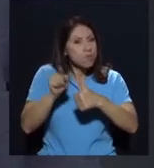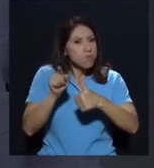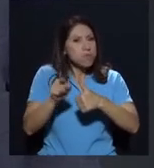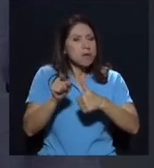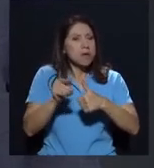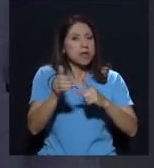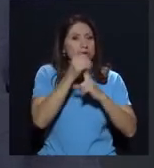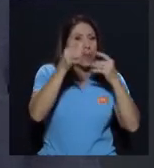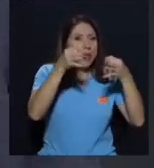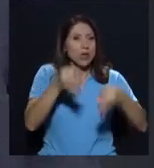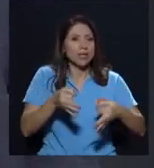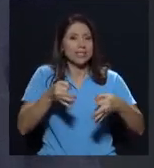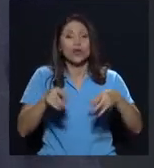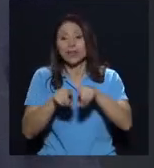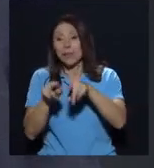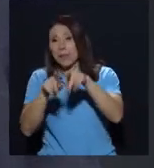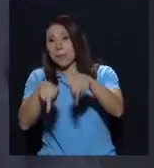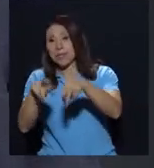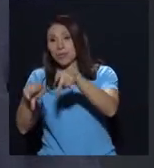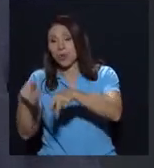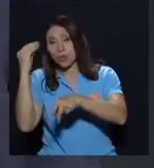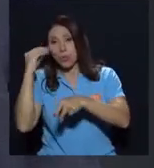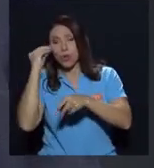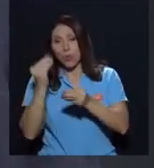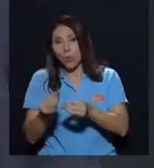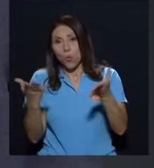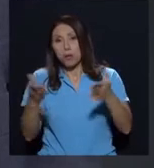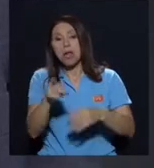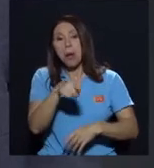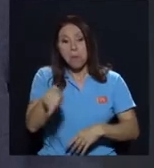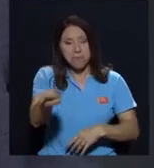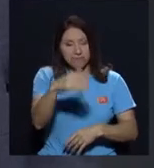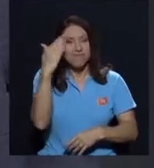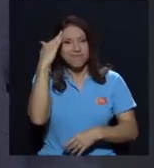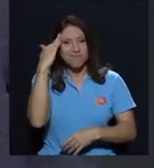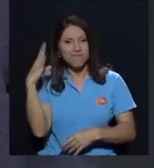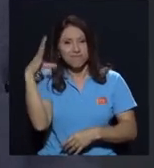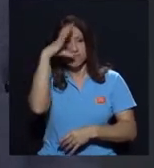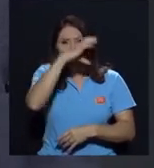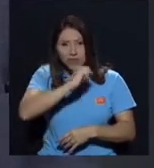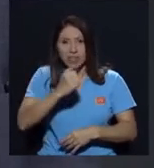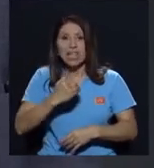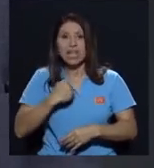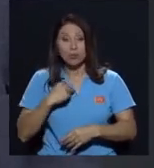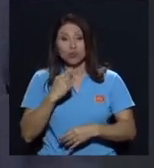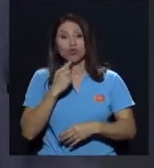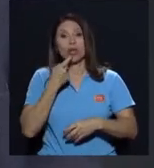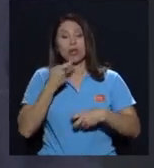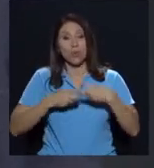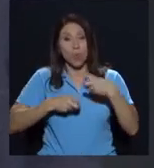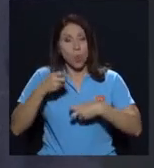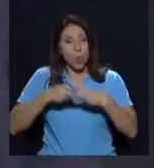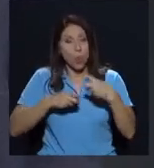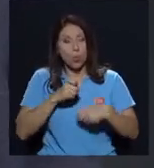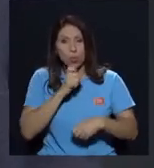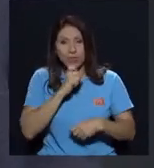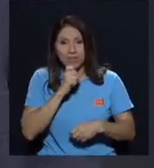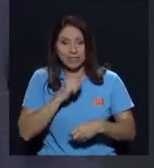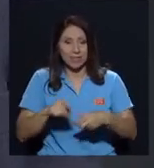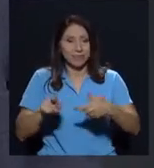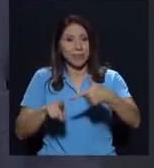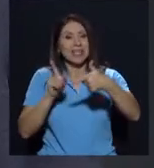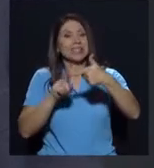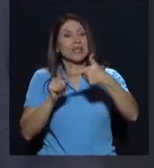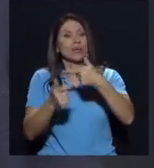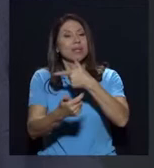están están claros de que tenemos un problema serio y difícil entre manos la segunda etapa